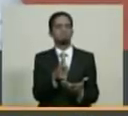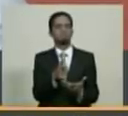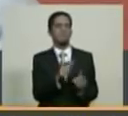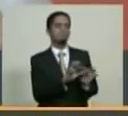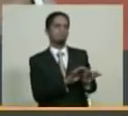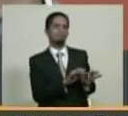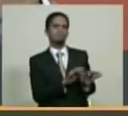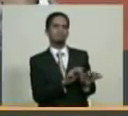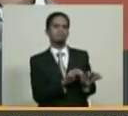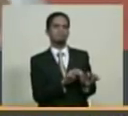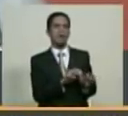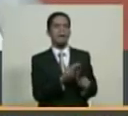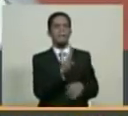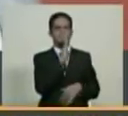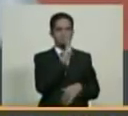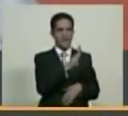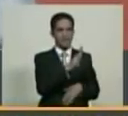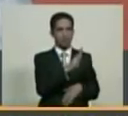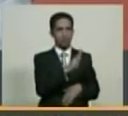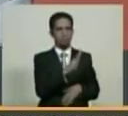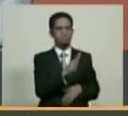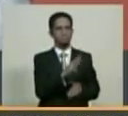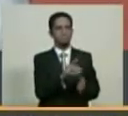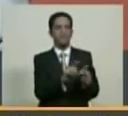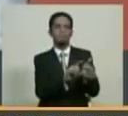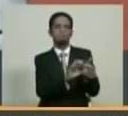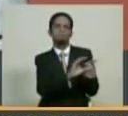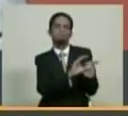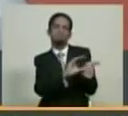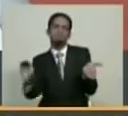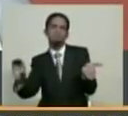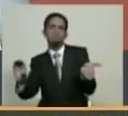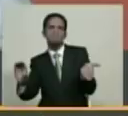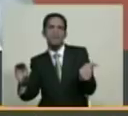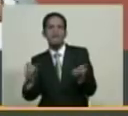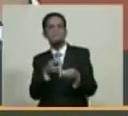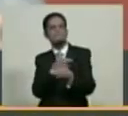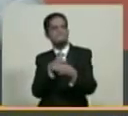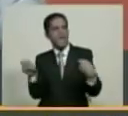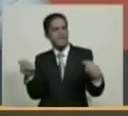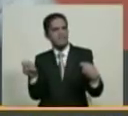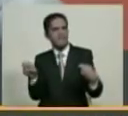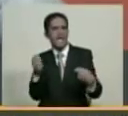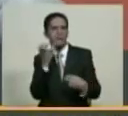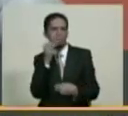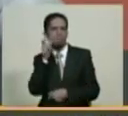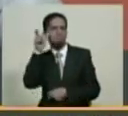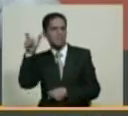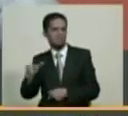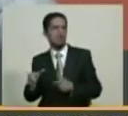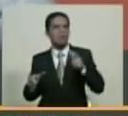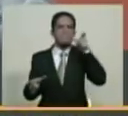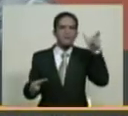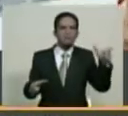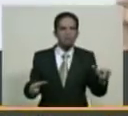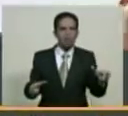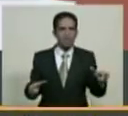a través de cheques, que vengan generados y que provengan de una actividad comercial generada por los grandes contribuyentes especiales.